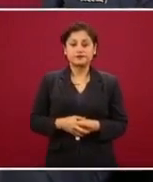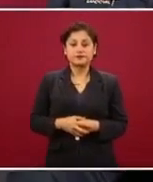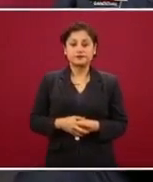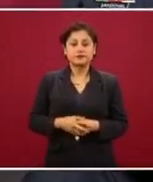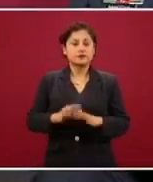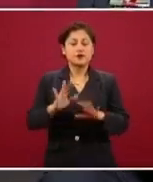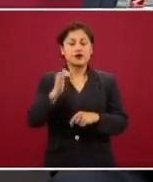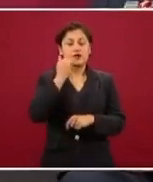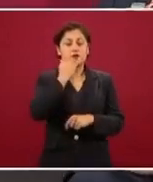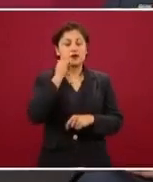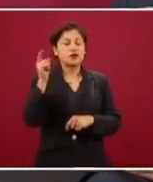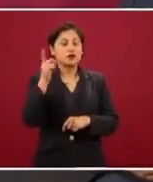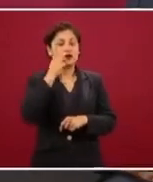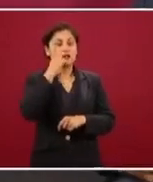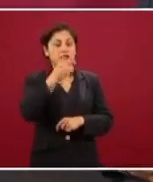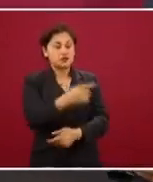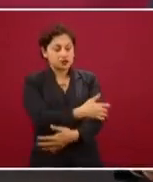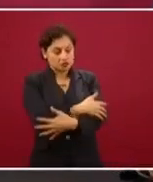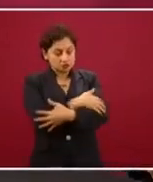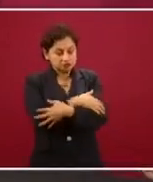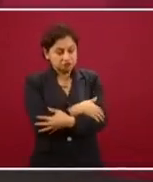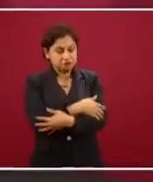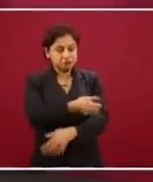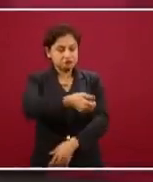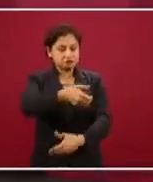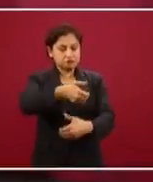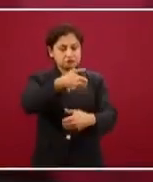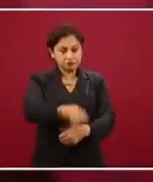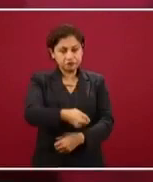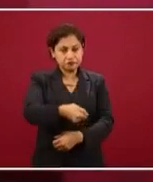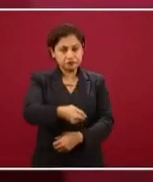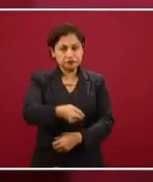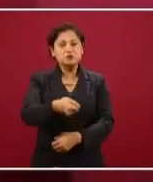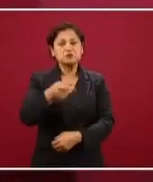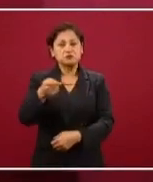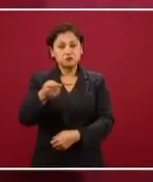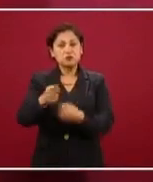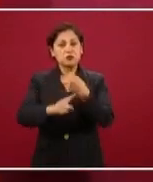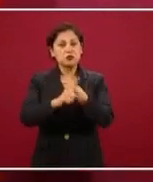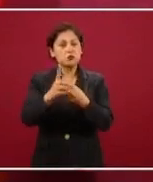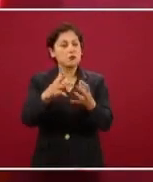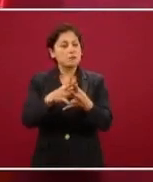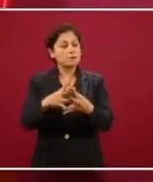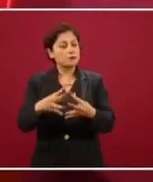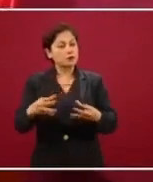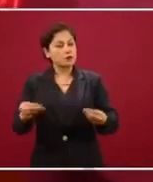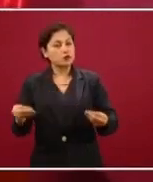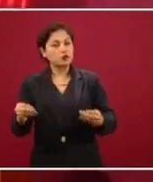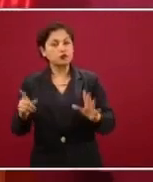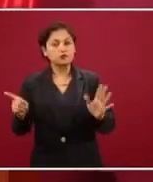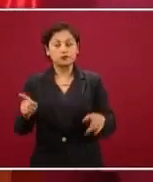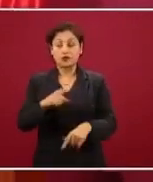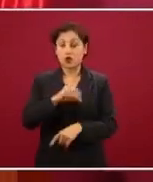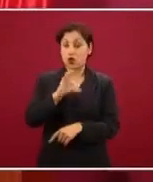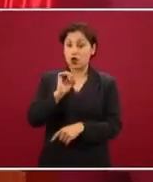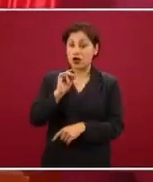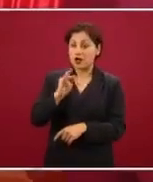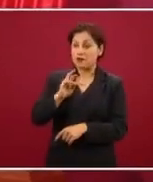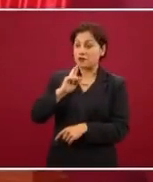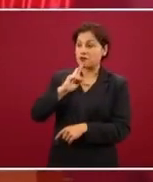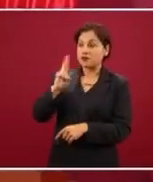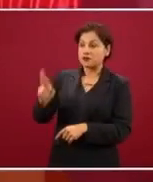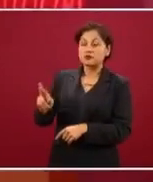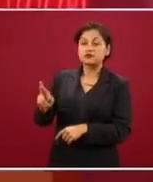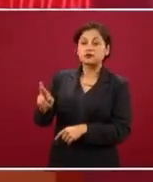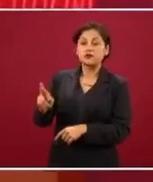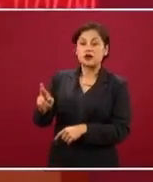con abrazos y apretones de mano. Y Ocampo decía, los problemas de México se tienen que resolver, pero con apretones